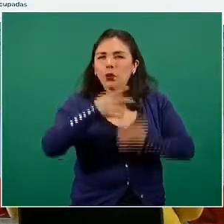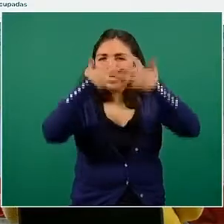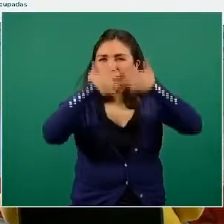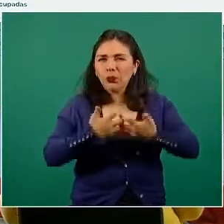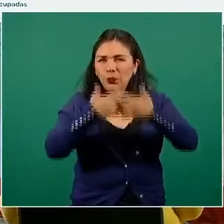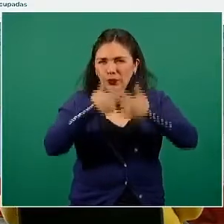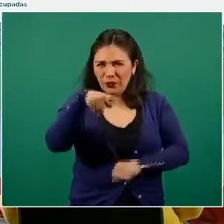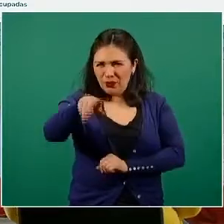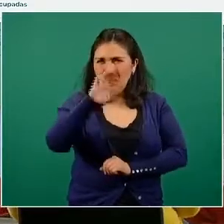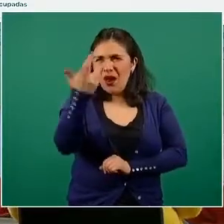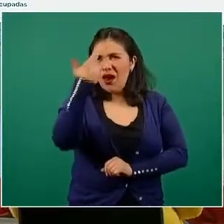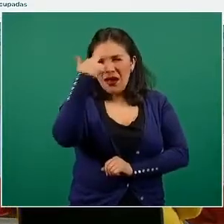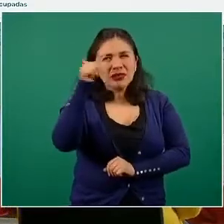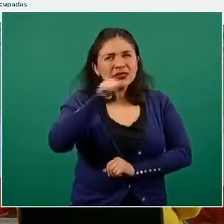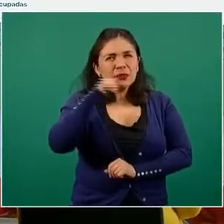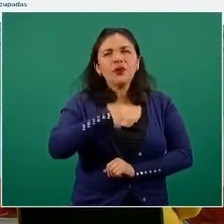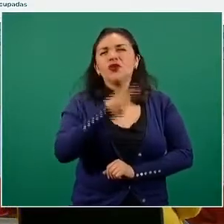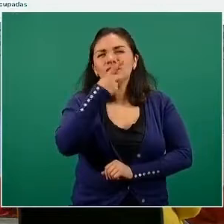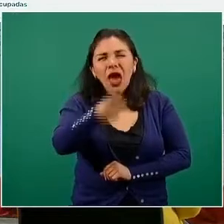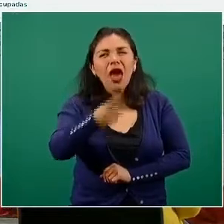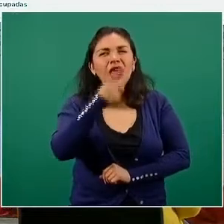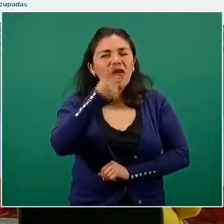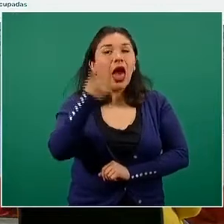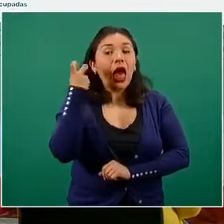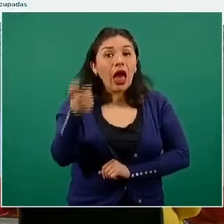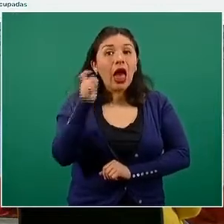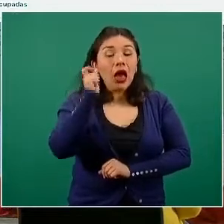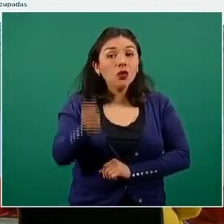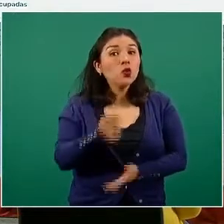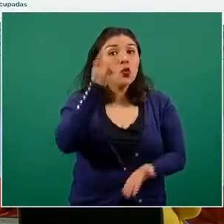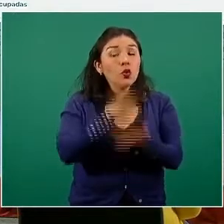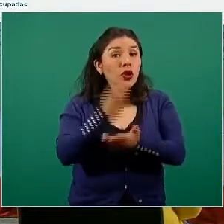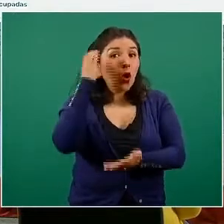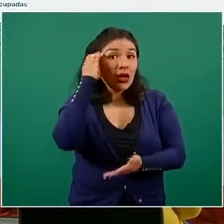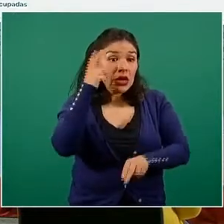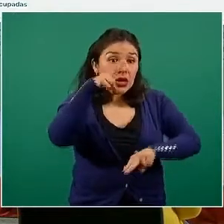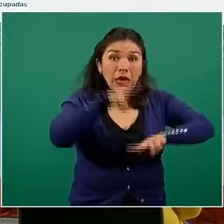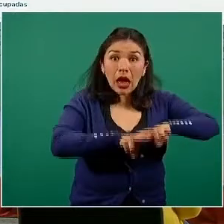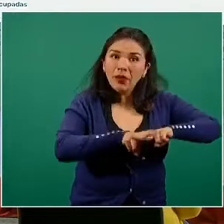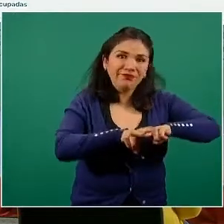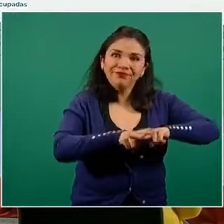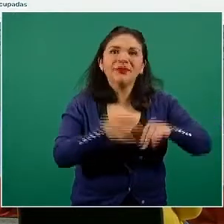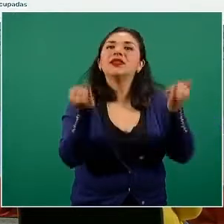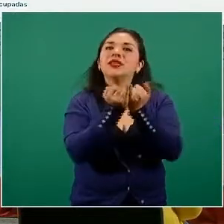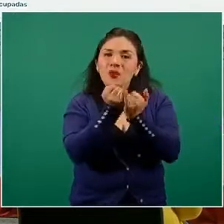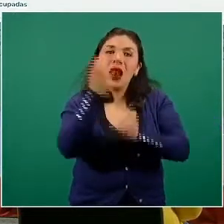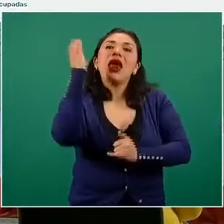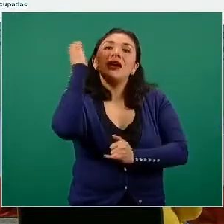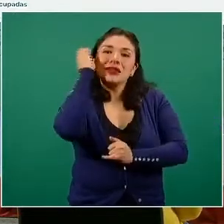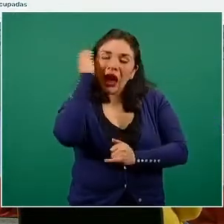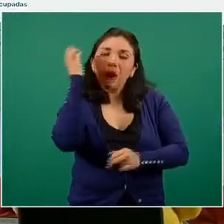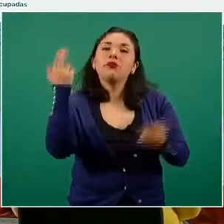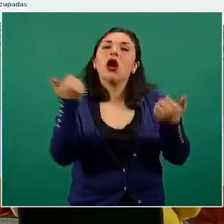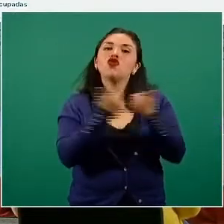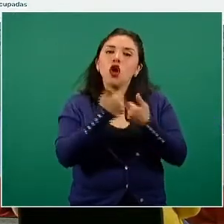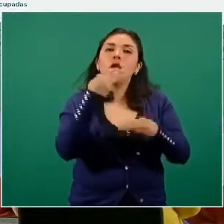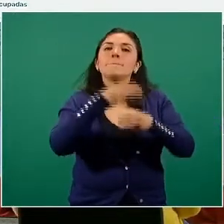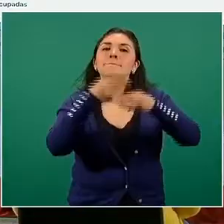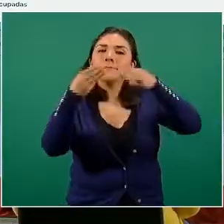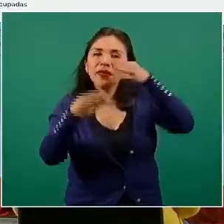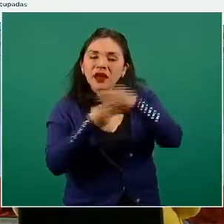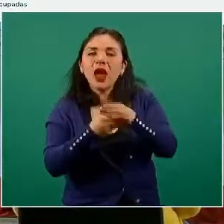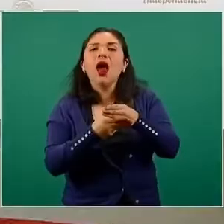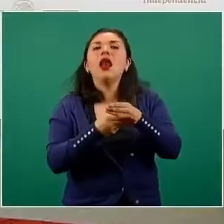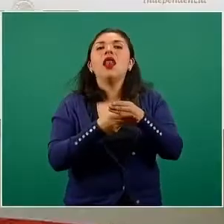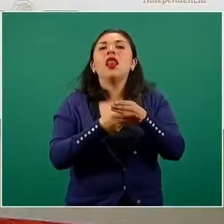hacemos el hincapié en esto, que no solo es la cama, sino tanto para las camas de hospitalización general como las de